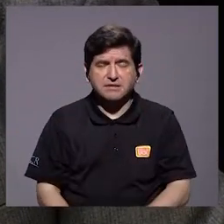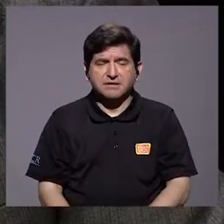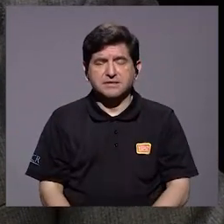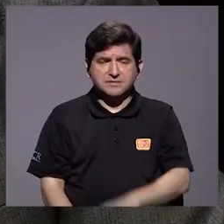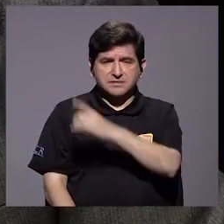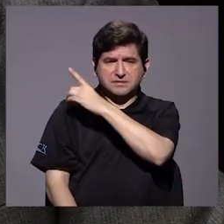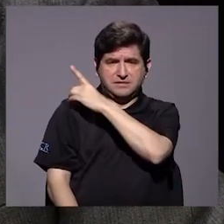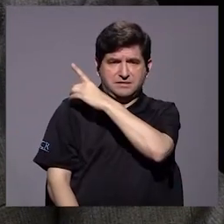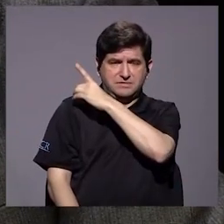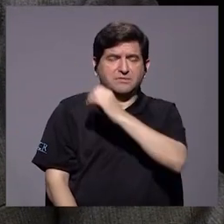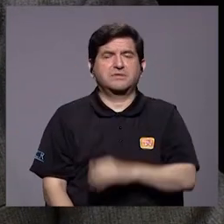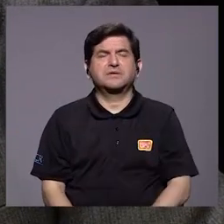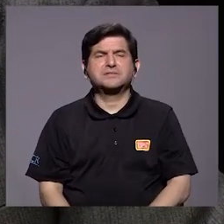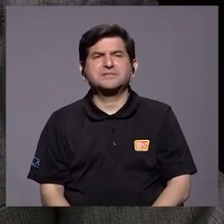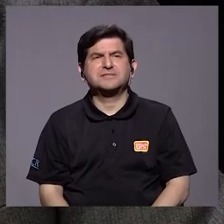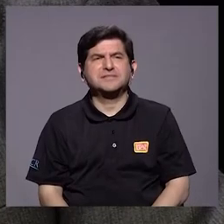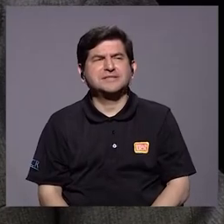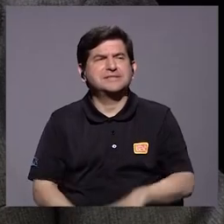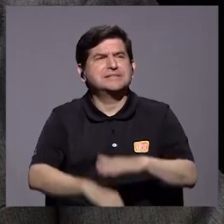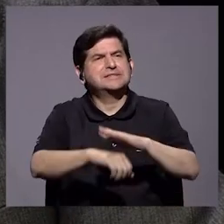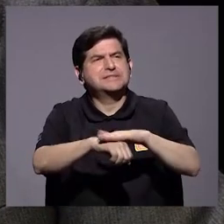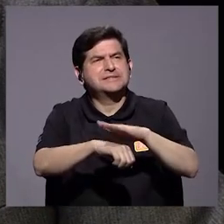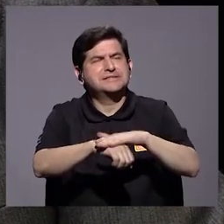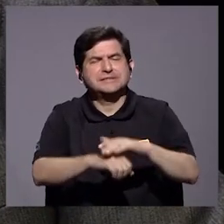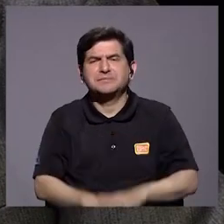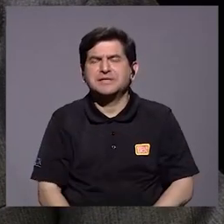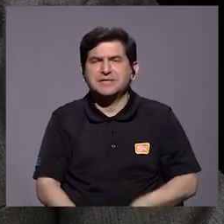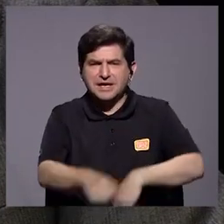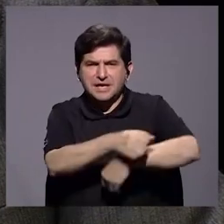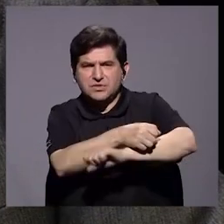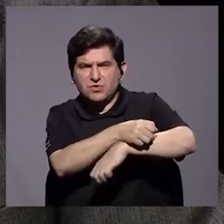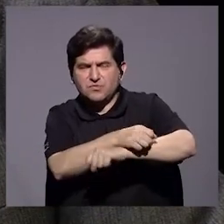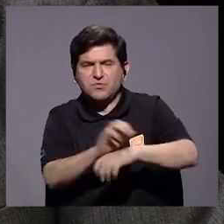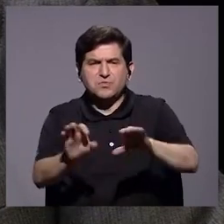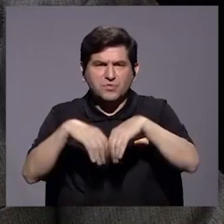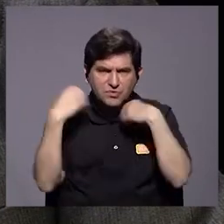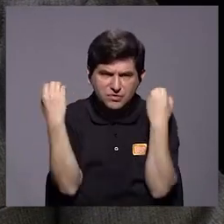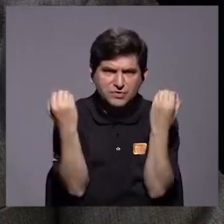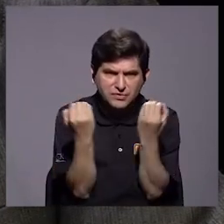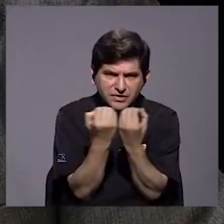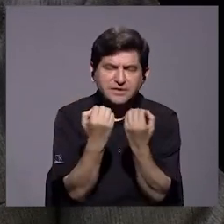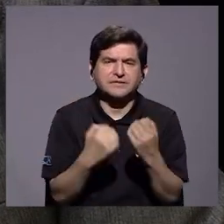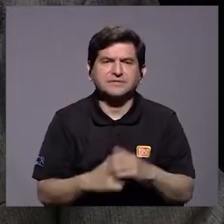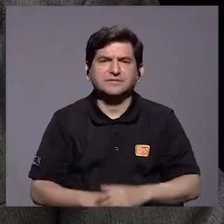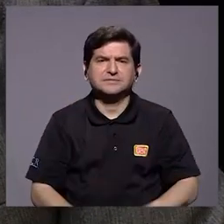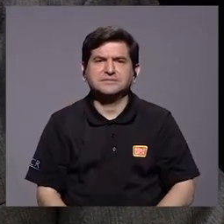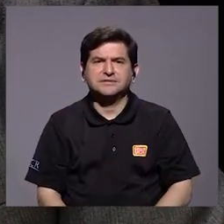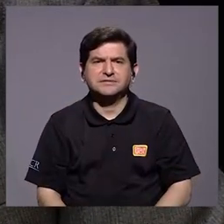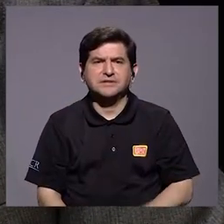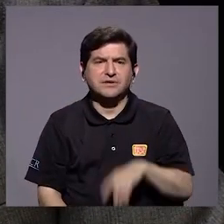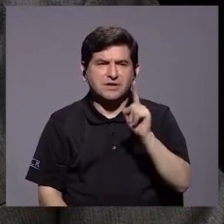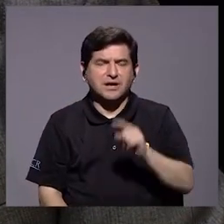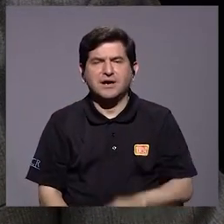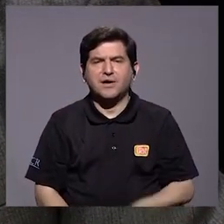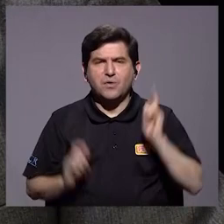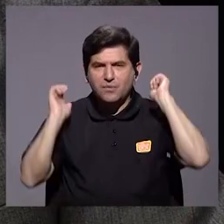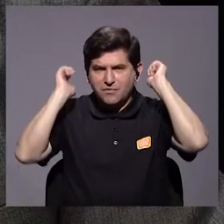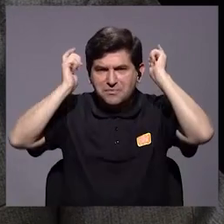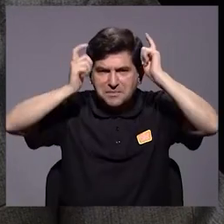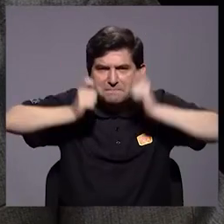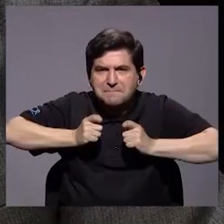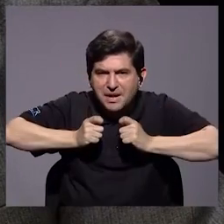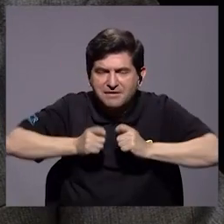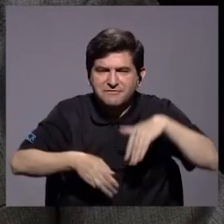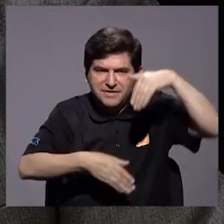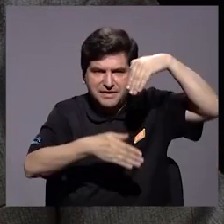diría que estamos cediendo el fútbol la organización nuestra a una máquina que ha